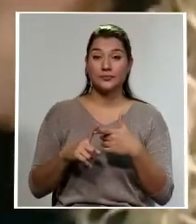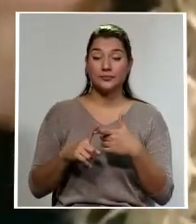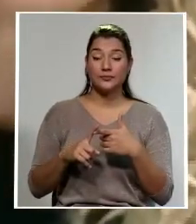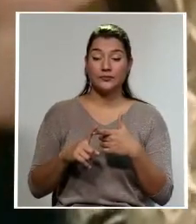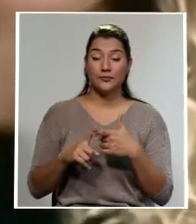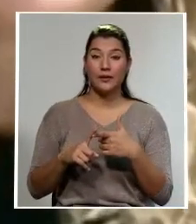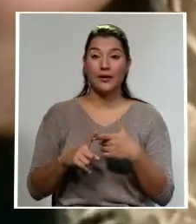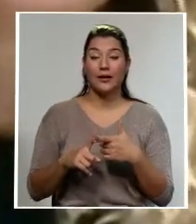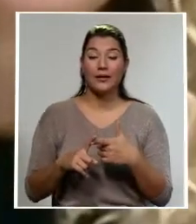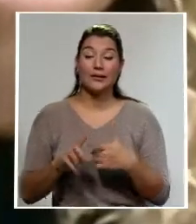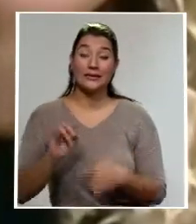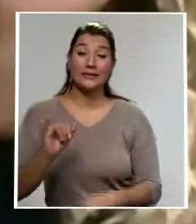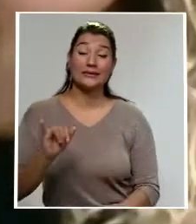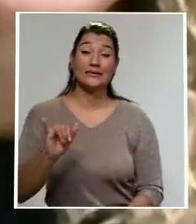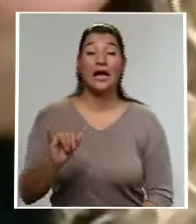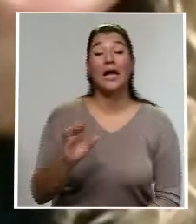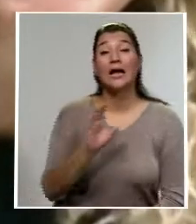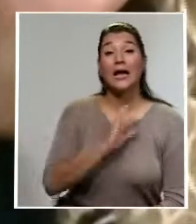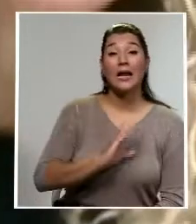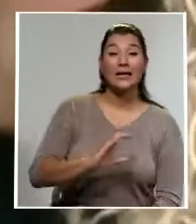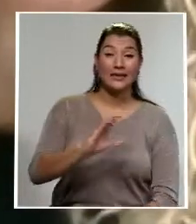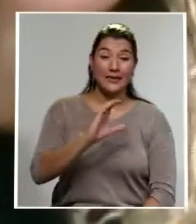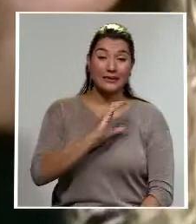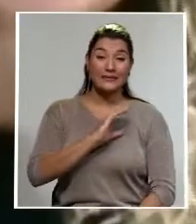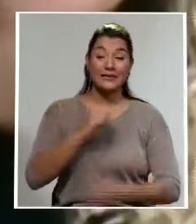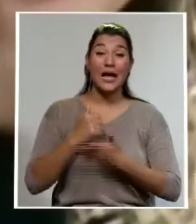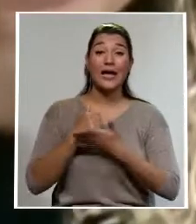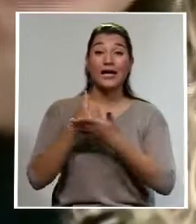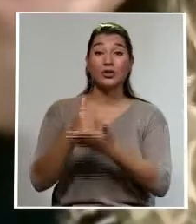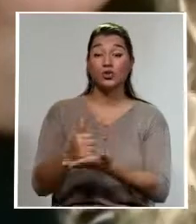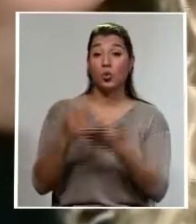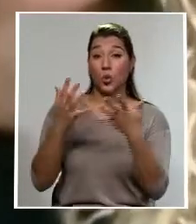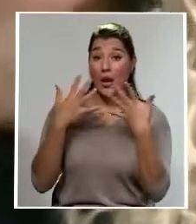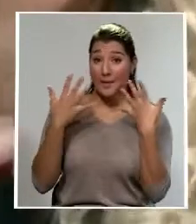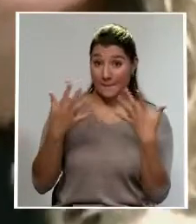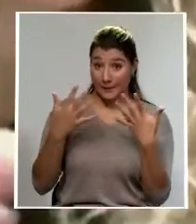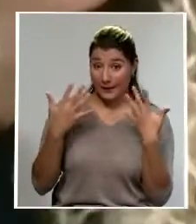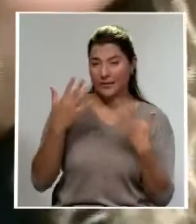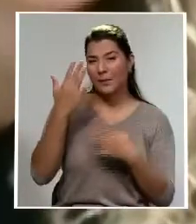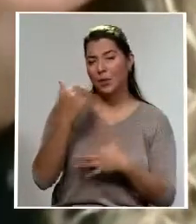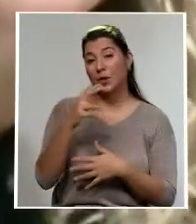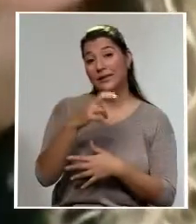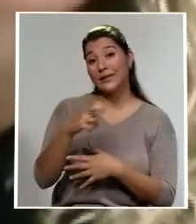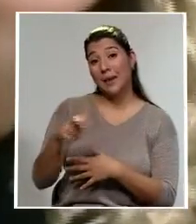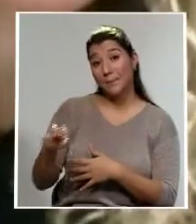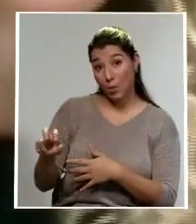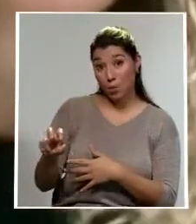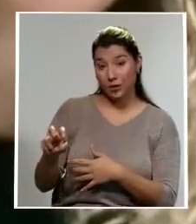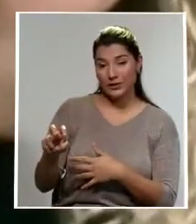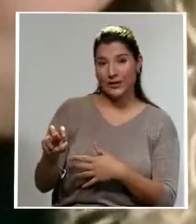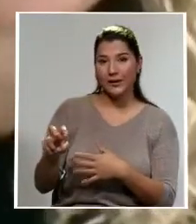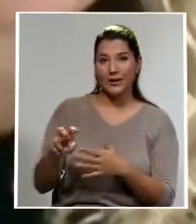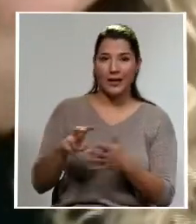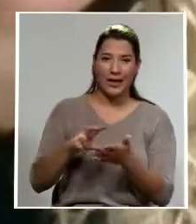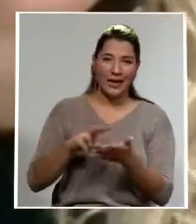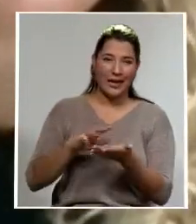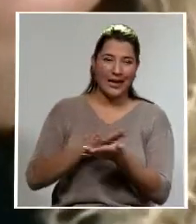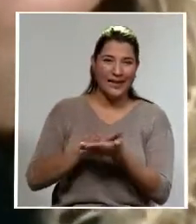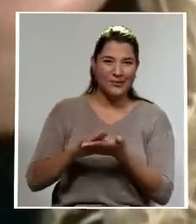esta cualidad de que ayuda ambientalmente, que es un transporte limpio, puede ser financiado con este tipo de